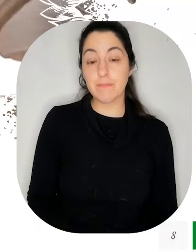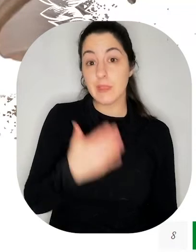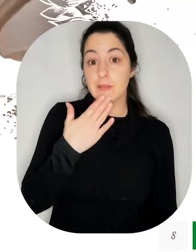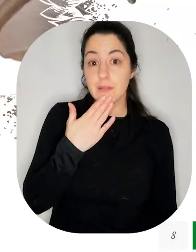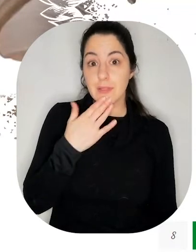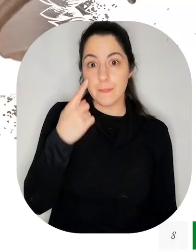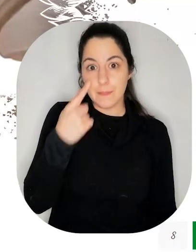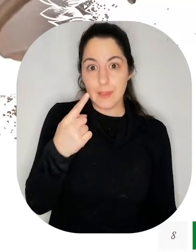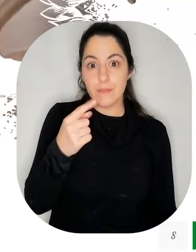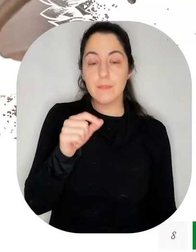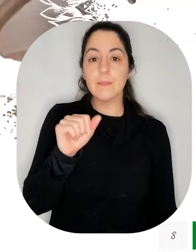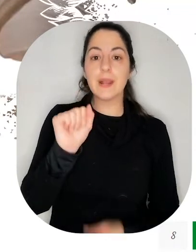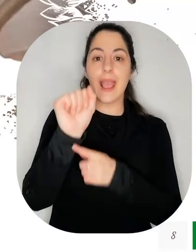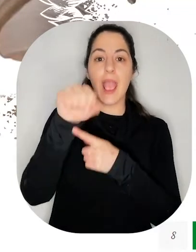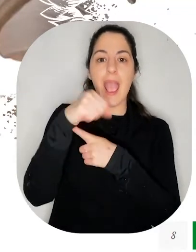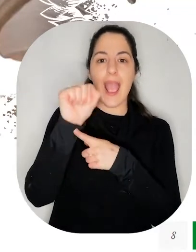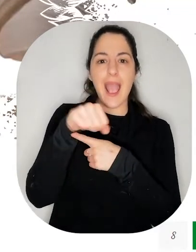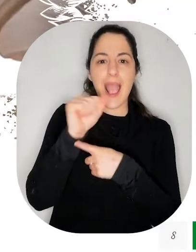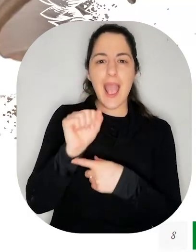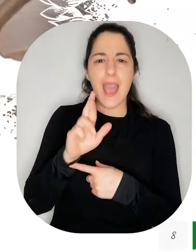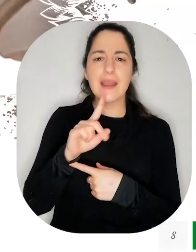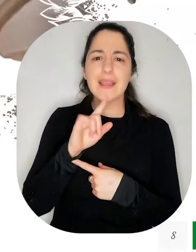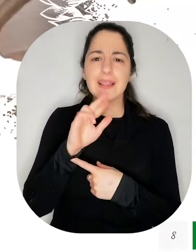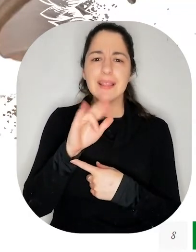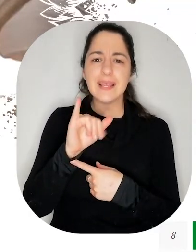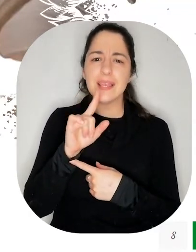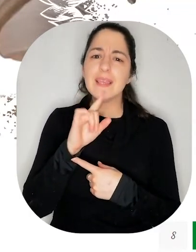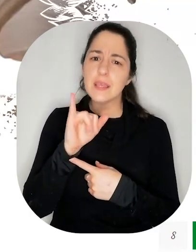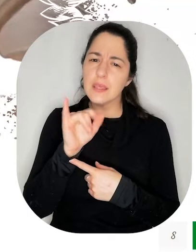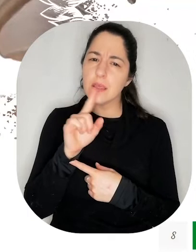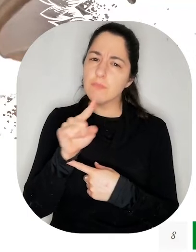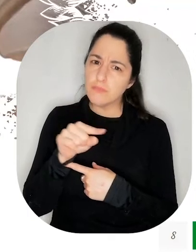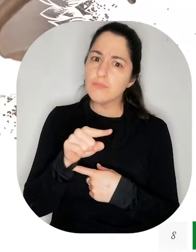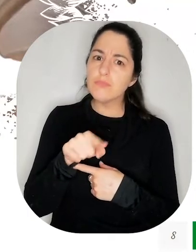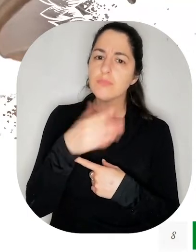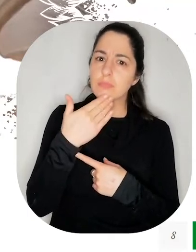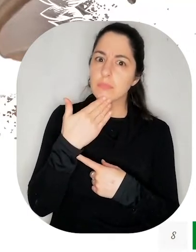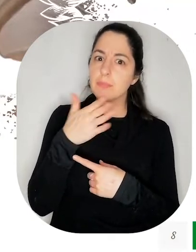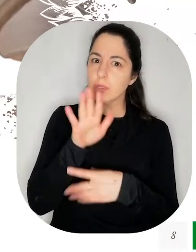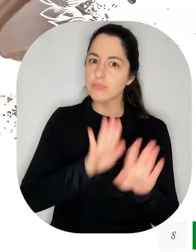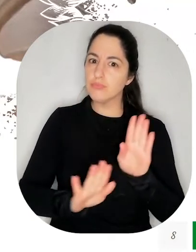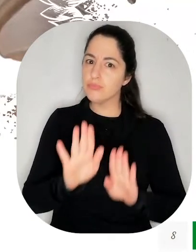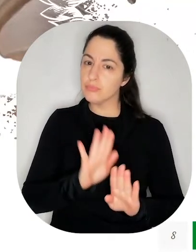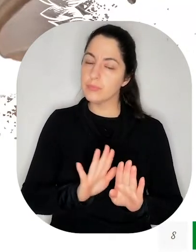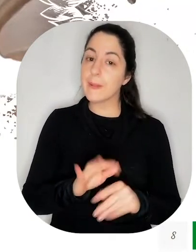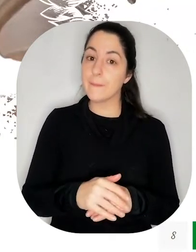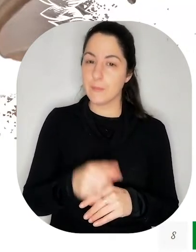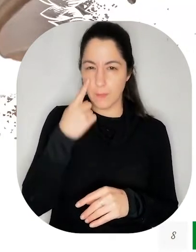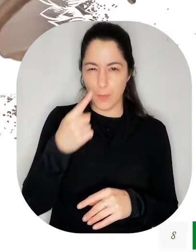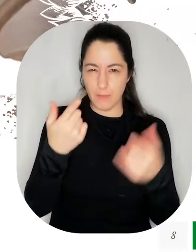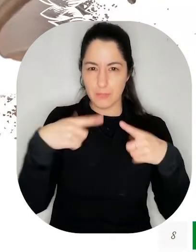recurso. Previene la arteriosclerosis, que depende de un montón de factores. Vamos a revisarlo en la